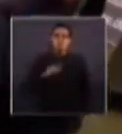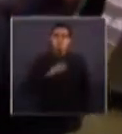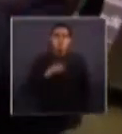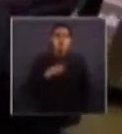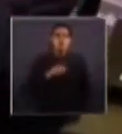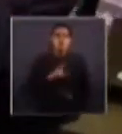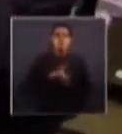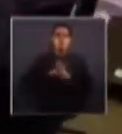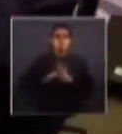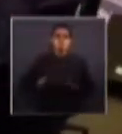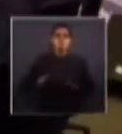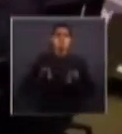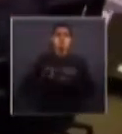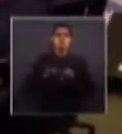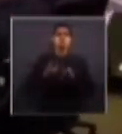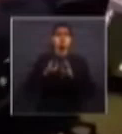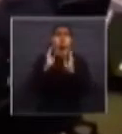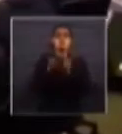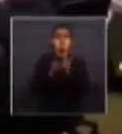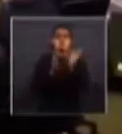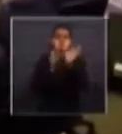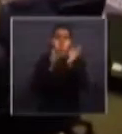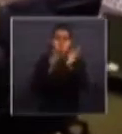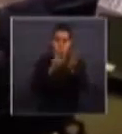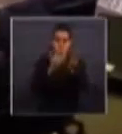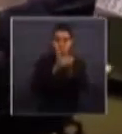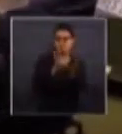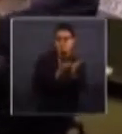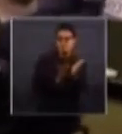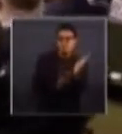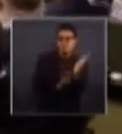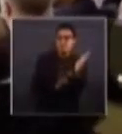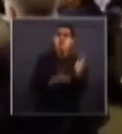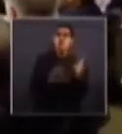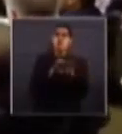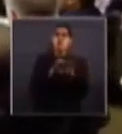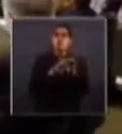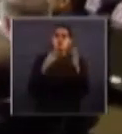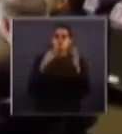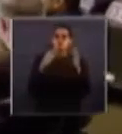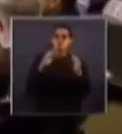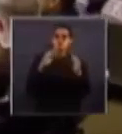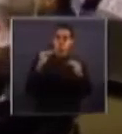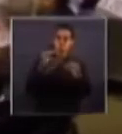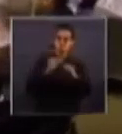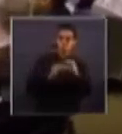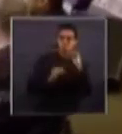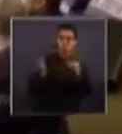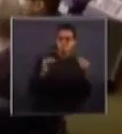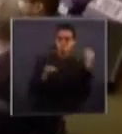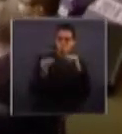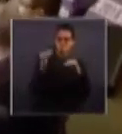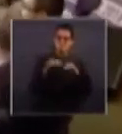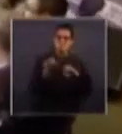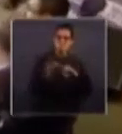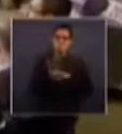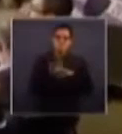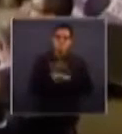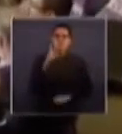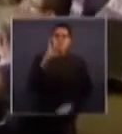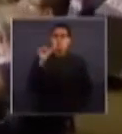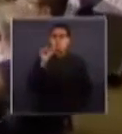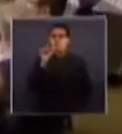metas contundentes para revertir lo que usted dice, reconstruir y lograr un estado en paz. En